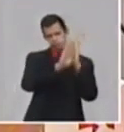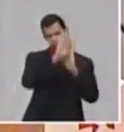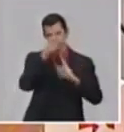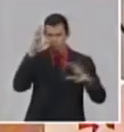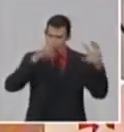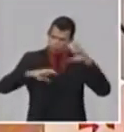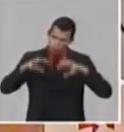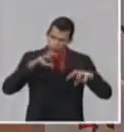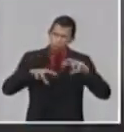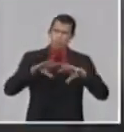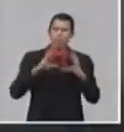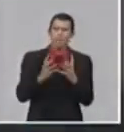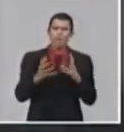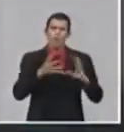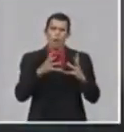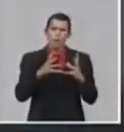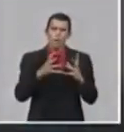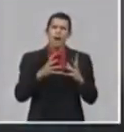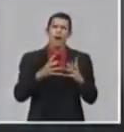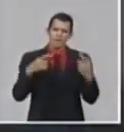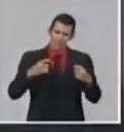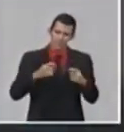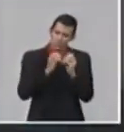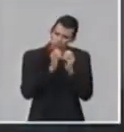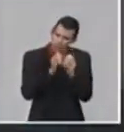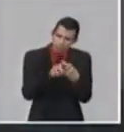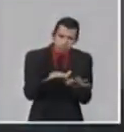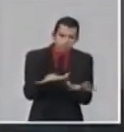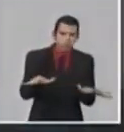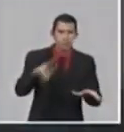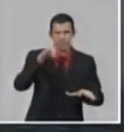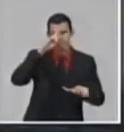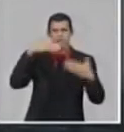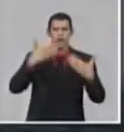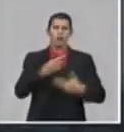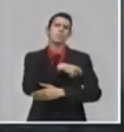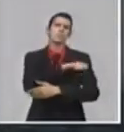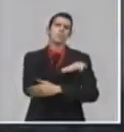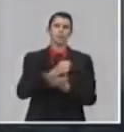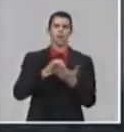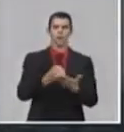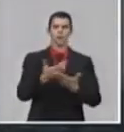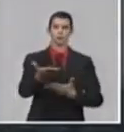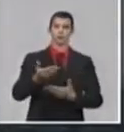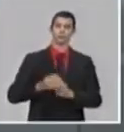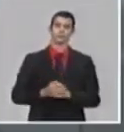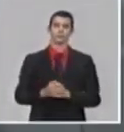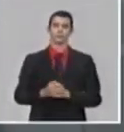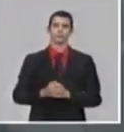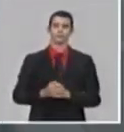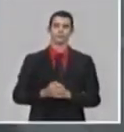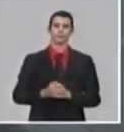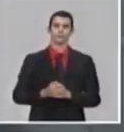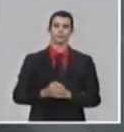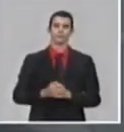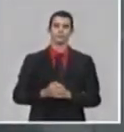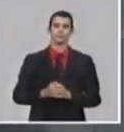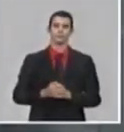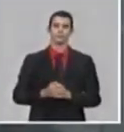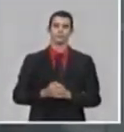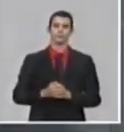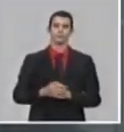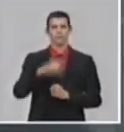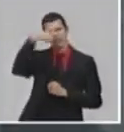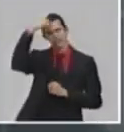oportunidad para impactar en la salud de nuestra población. En principio nació el doctor Chovy, me ha hecho muchas veces la historia de